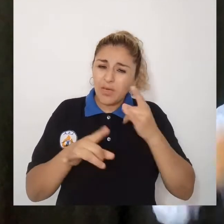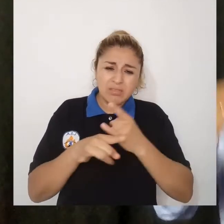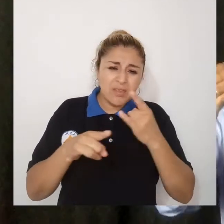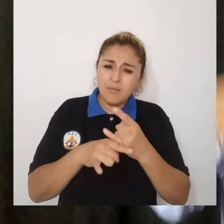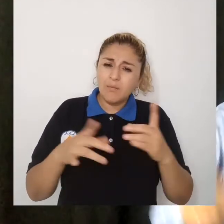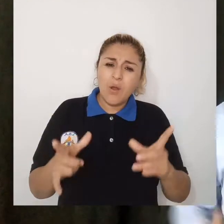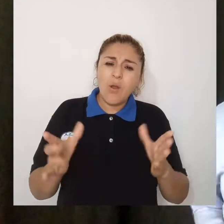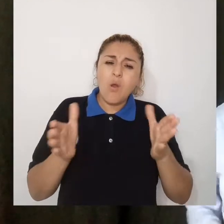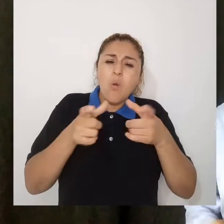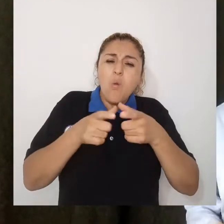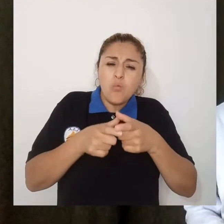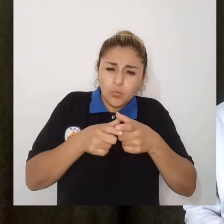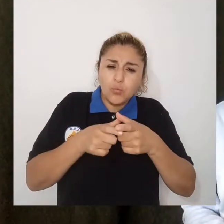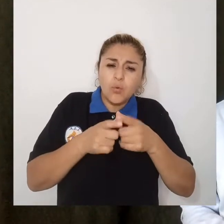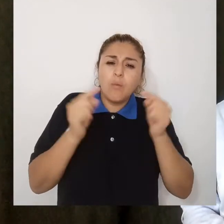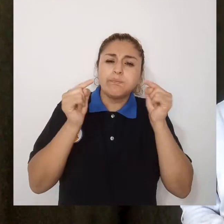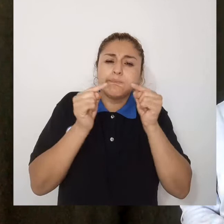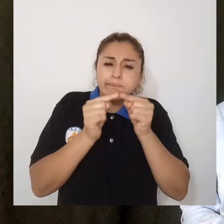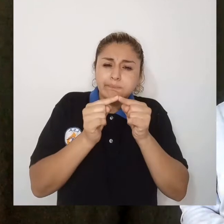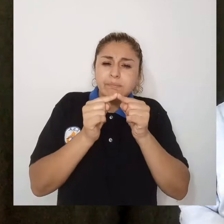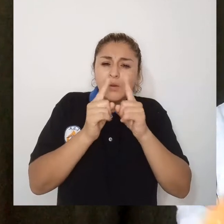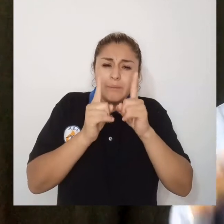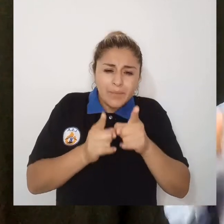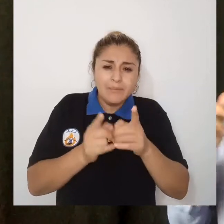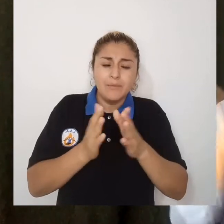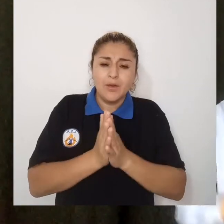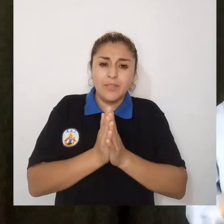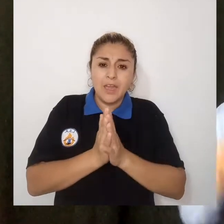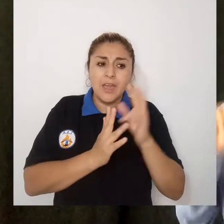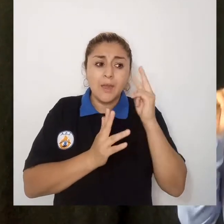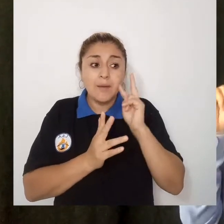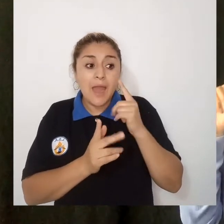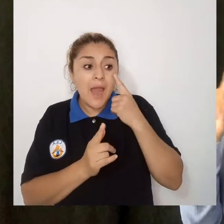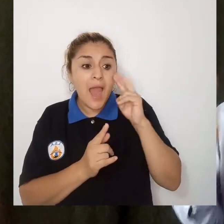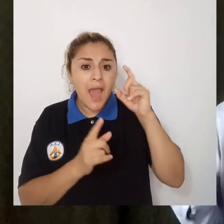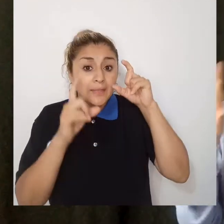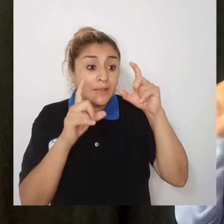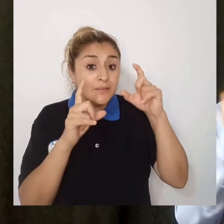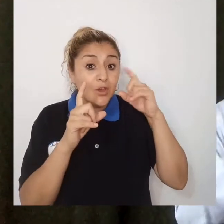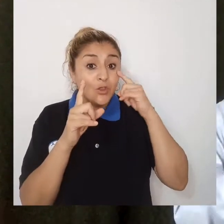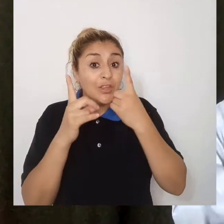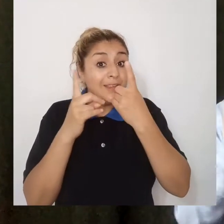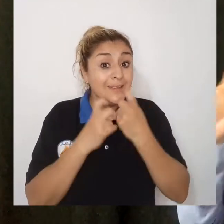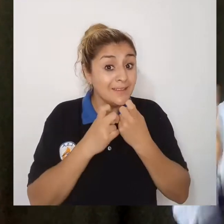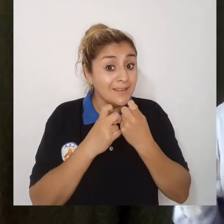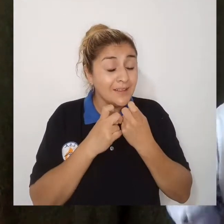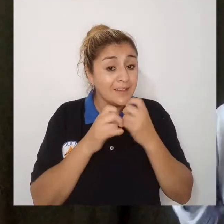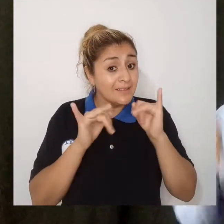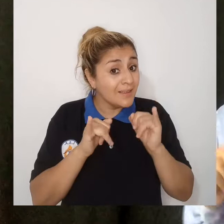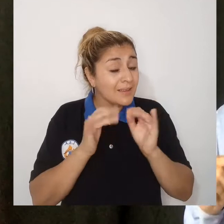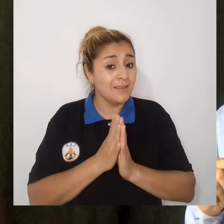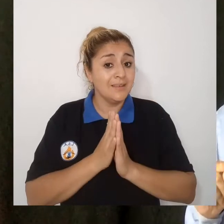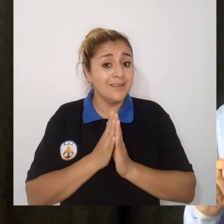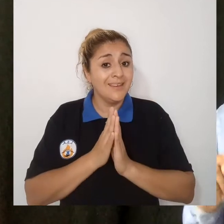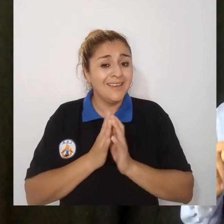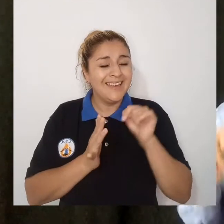a la situación al momento y a los tiempos por eso la plenitud de la iglesia de acuerdo a los